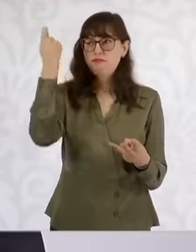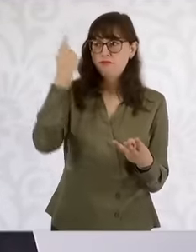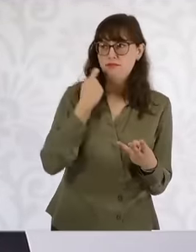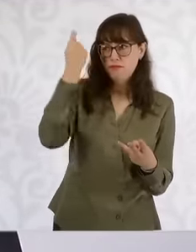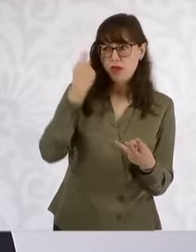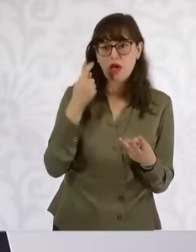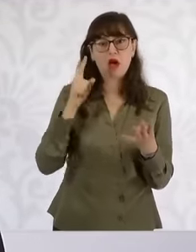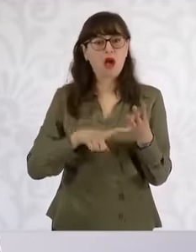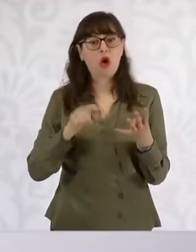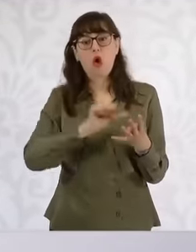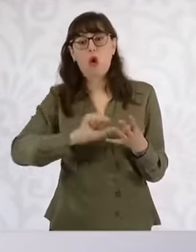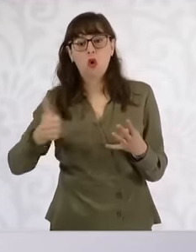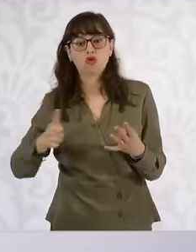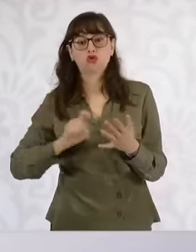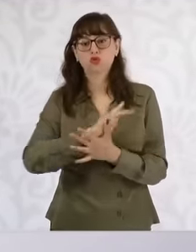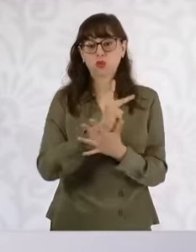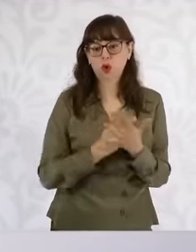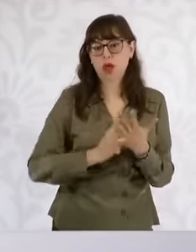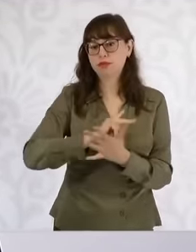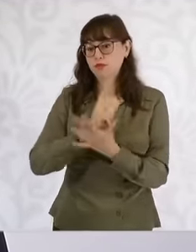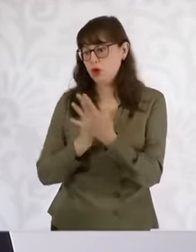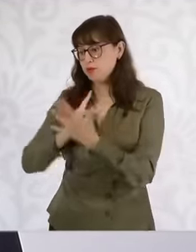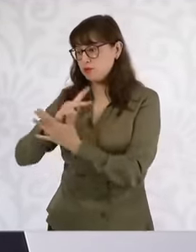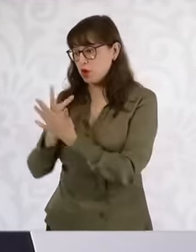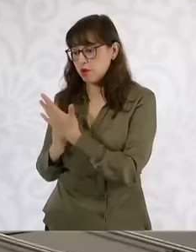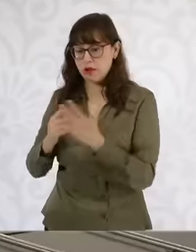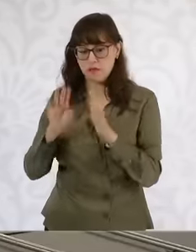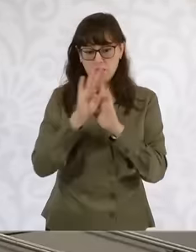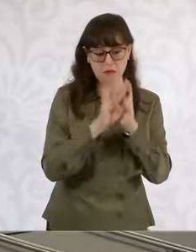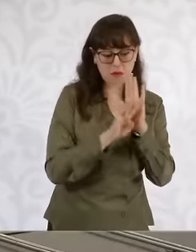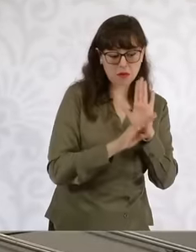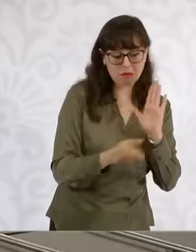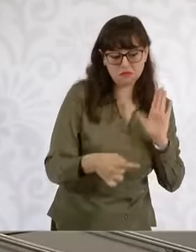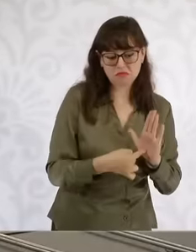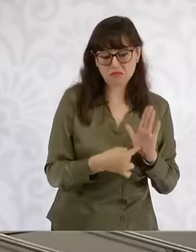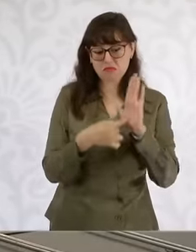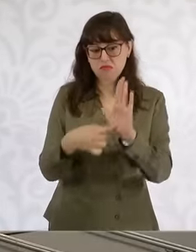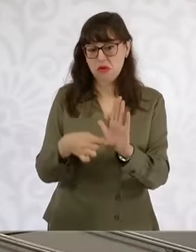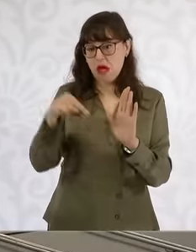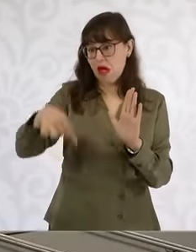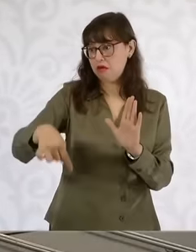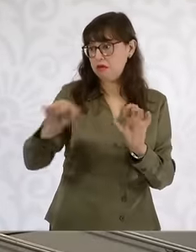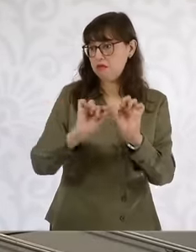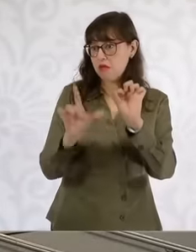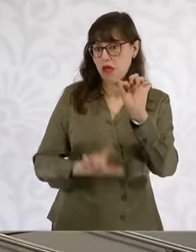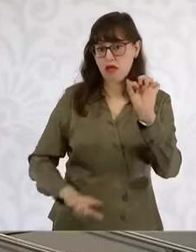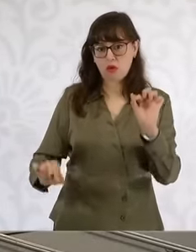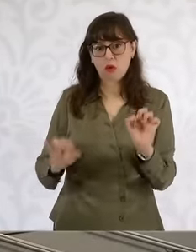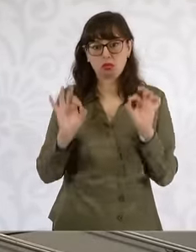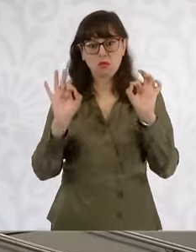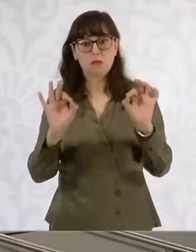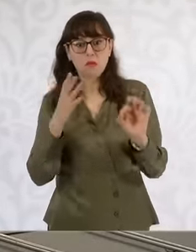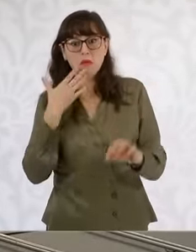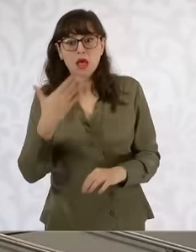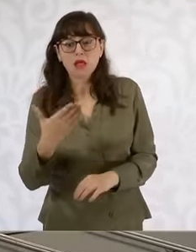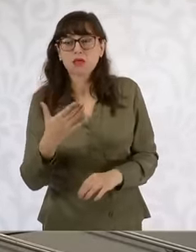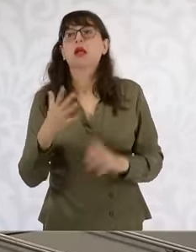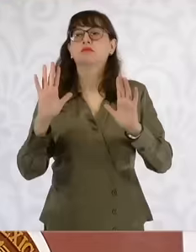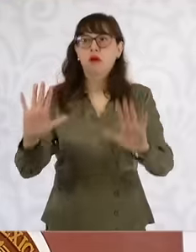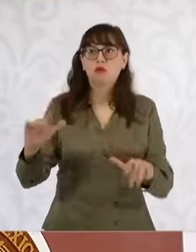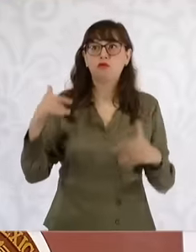que la presidenta Sheinbaum ha ido dando a conocer como parte de su programa de gobierno. Entonces, pensamos que la